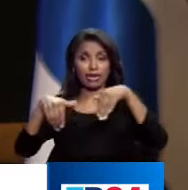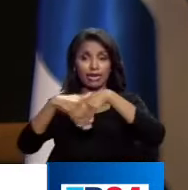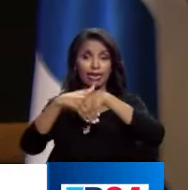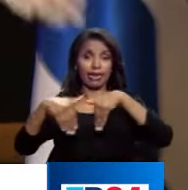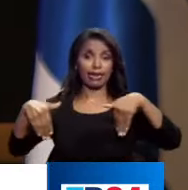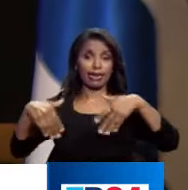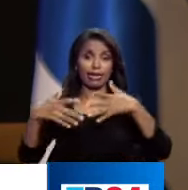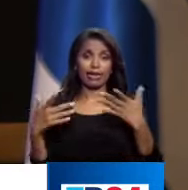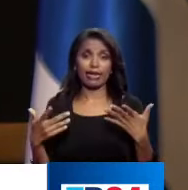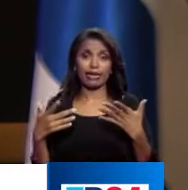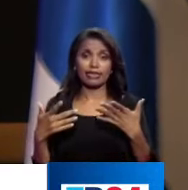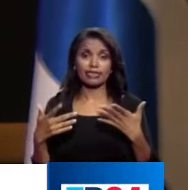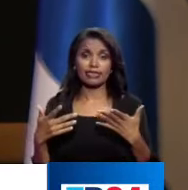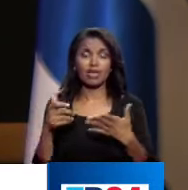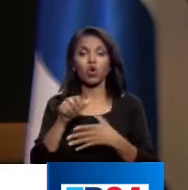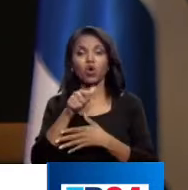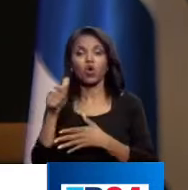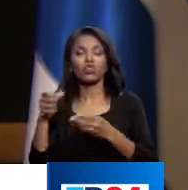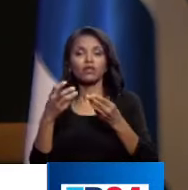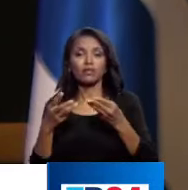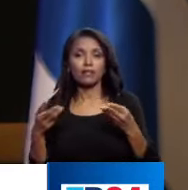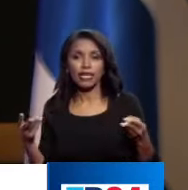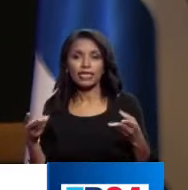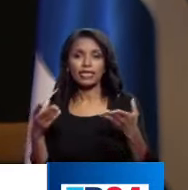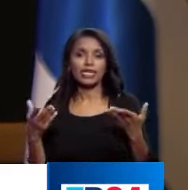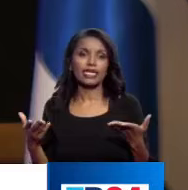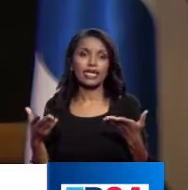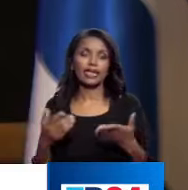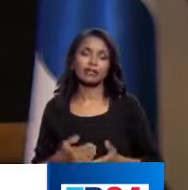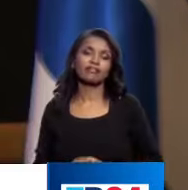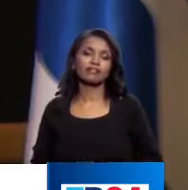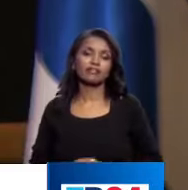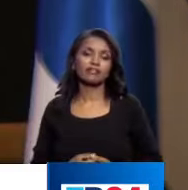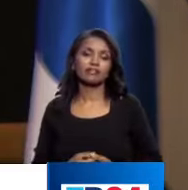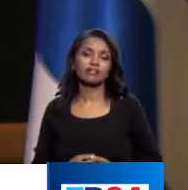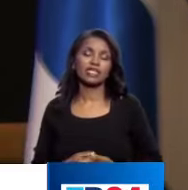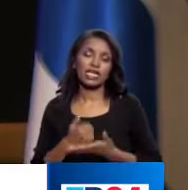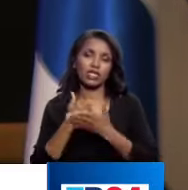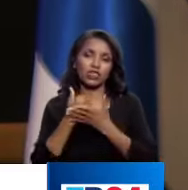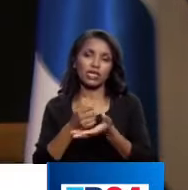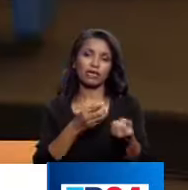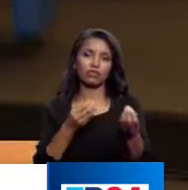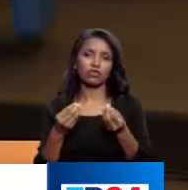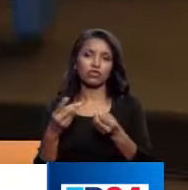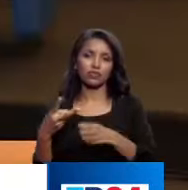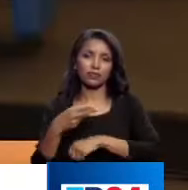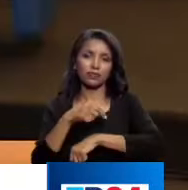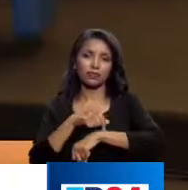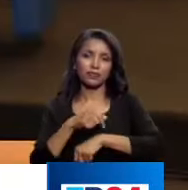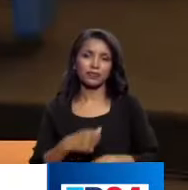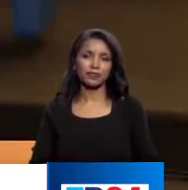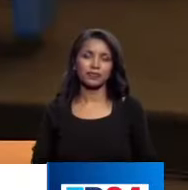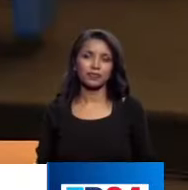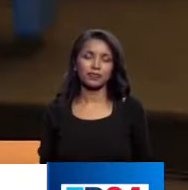no con asfalto, que todo el mundo sabe, con cemento, y ellos ayudarían a arreglar esto.